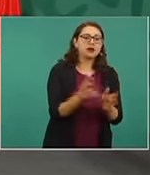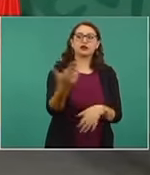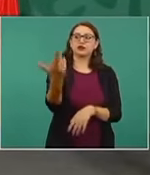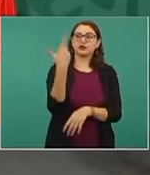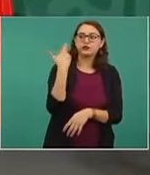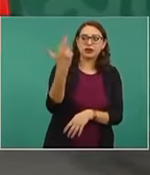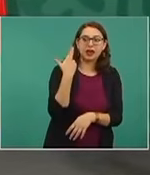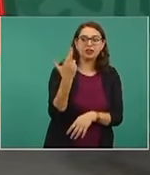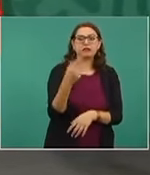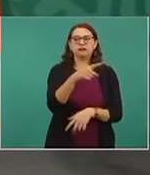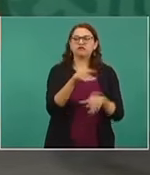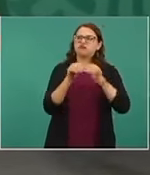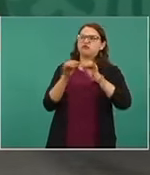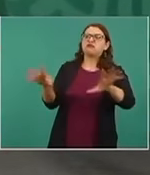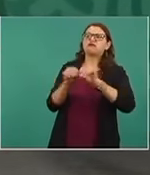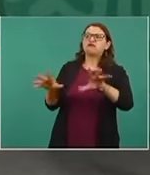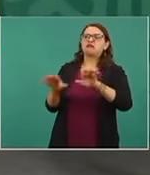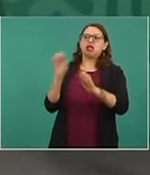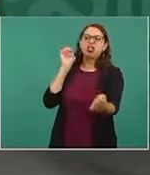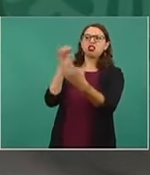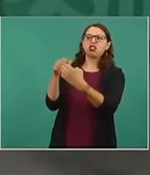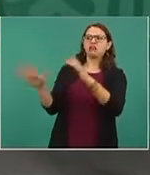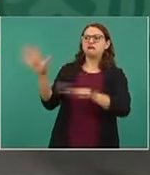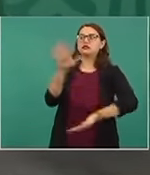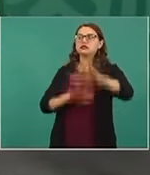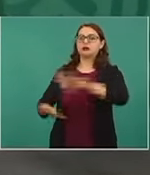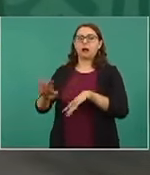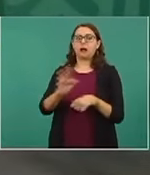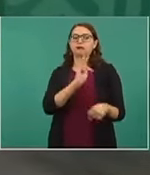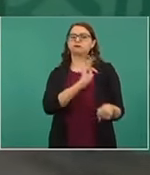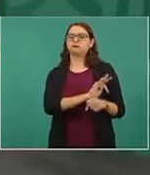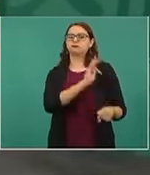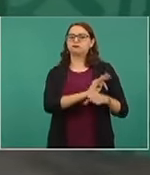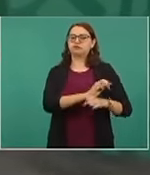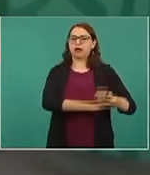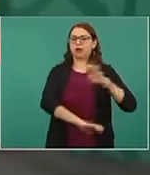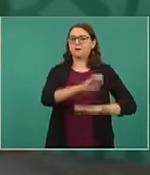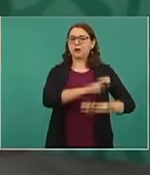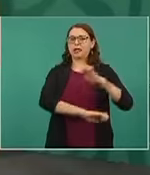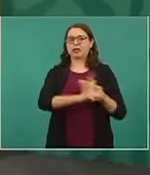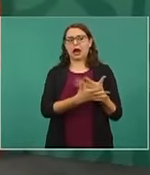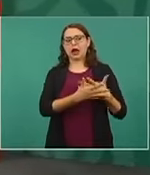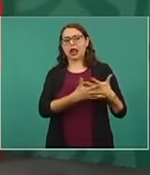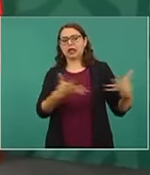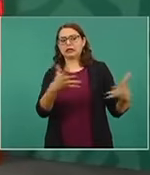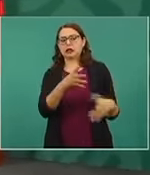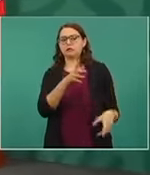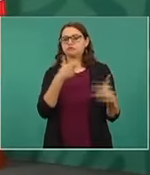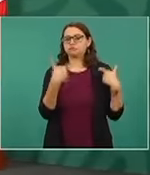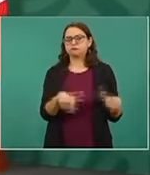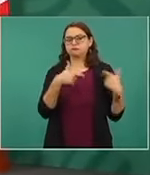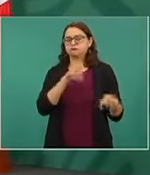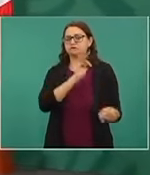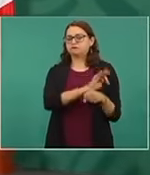están al servicio de estas grandes corporaciones y